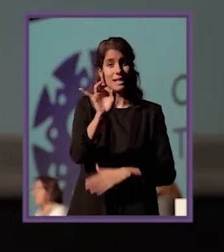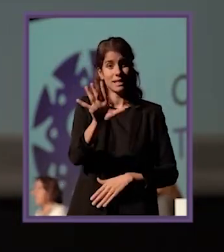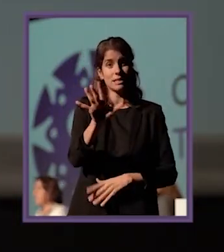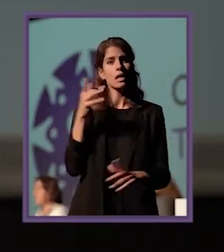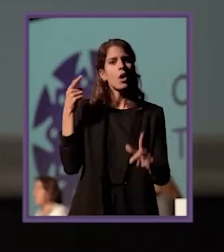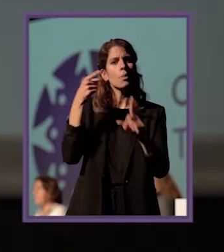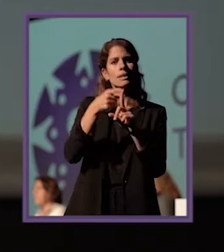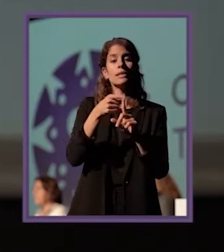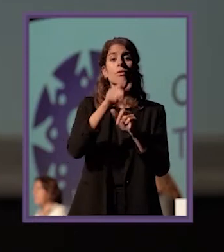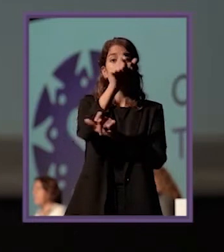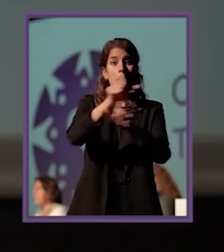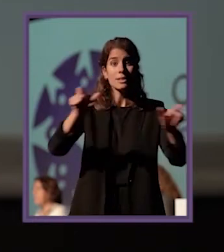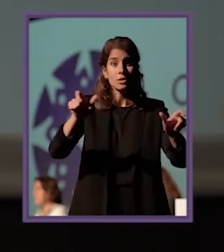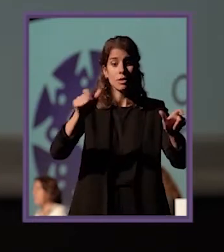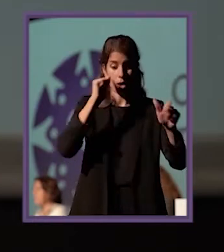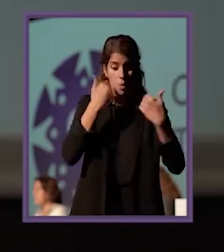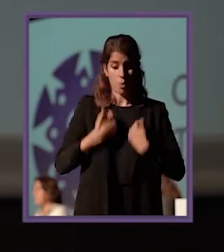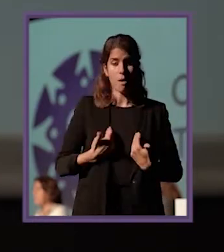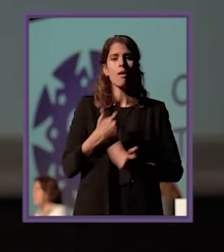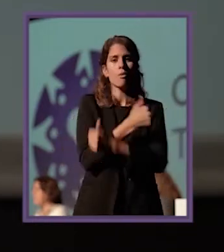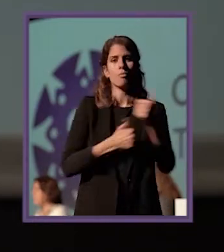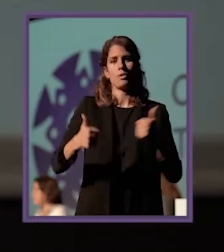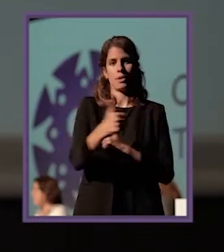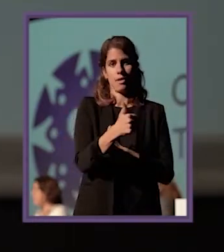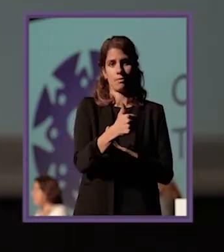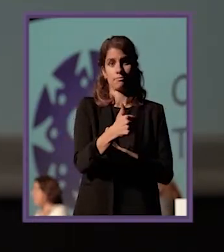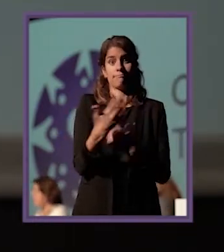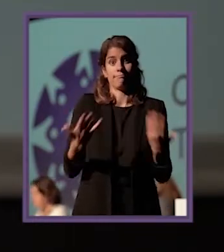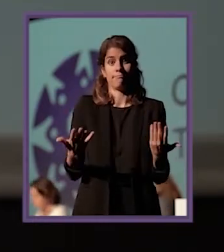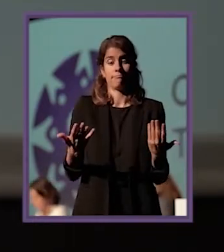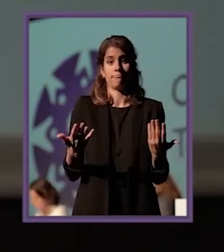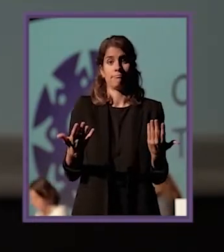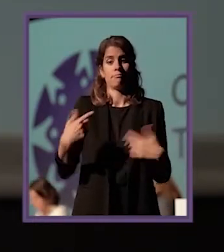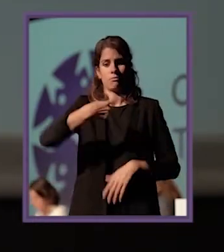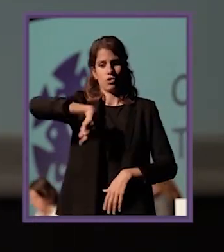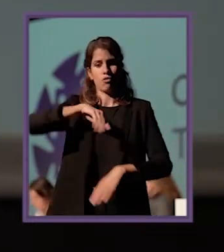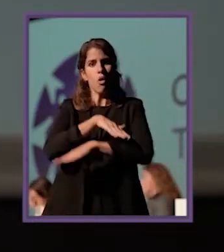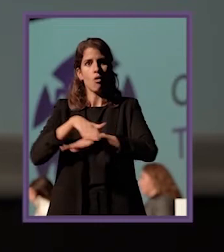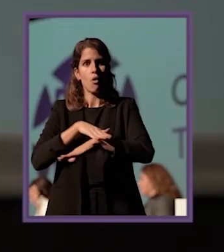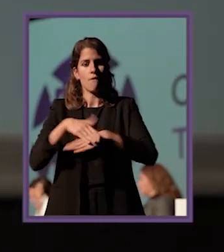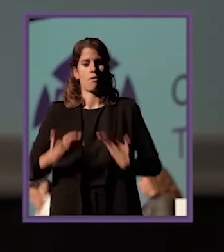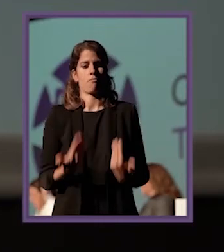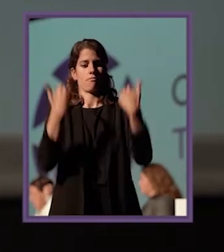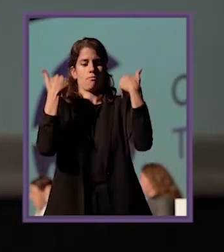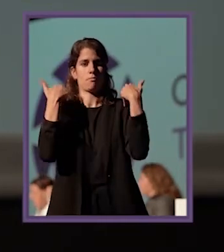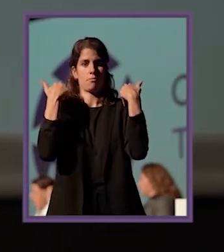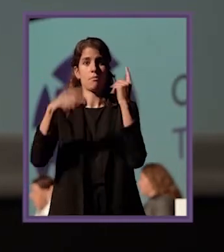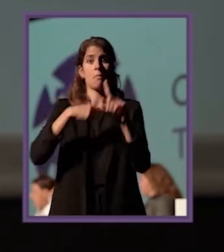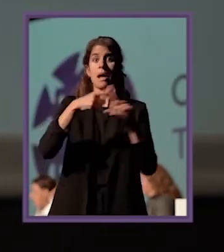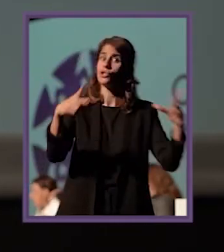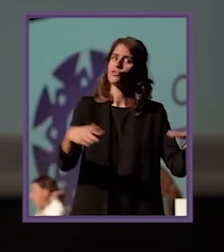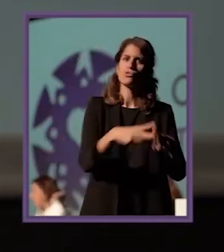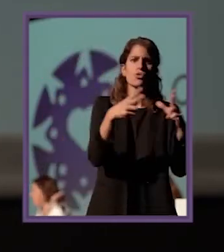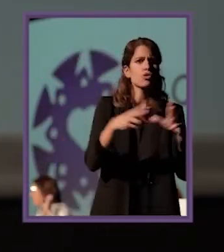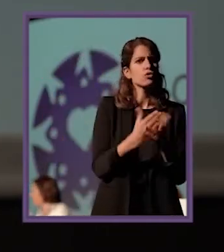ciudadanía en el centro. Y para eso nos tenemos que hacer corresponsables no solo el sector público, sino toda la